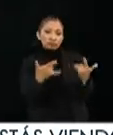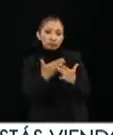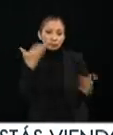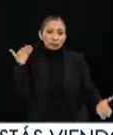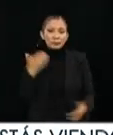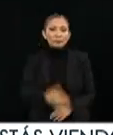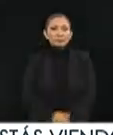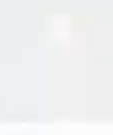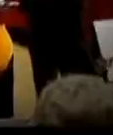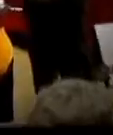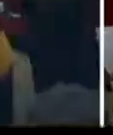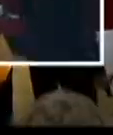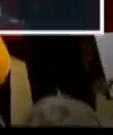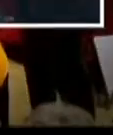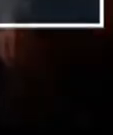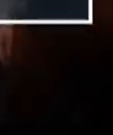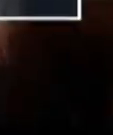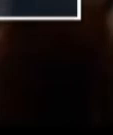histórico.